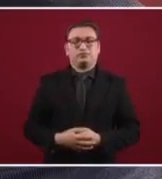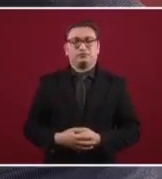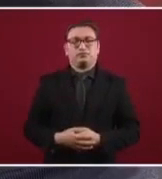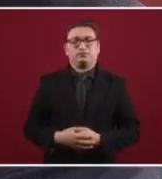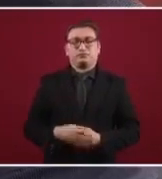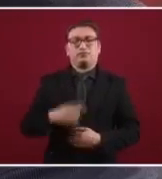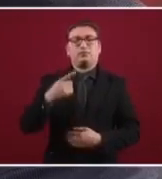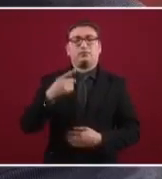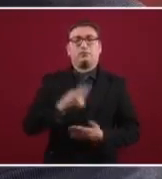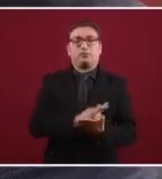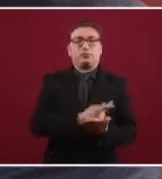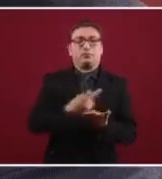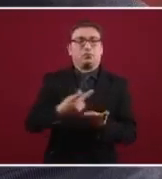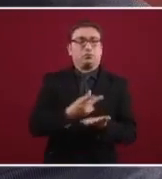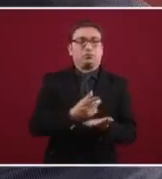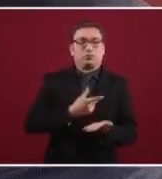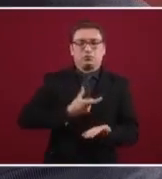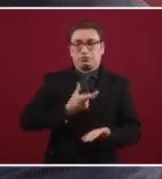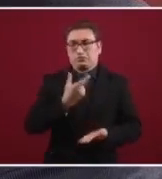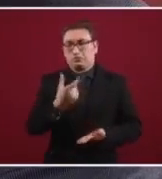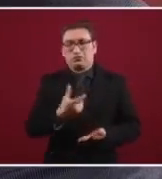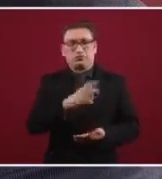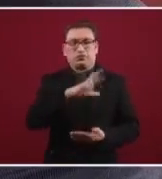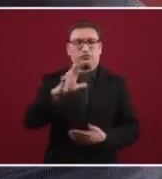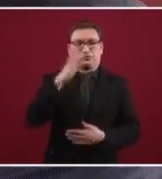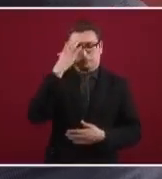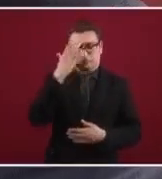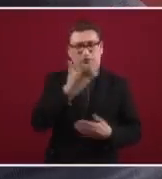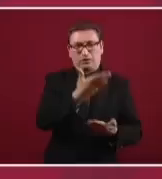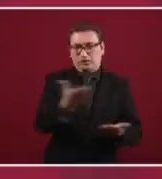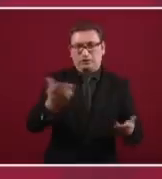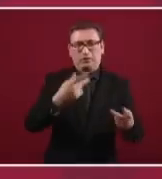en entregar este reconocimiento,